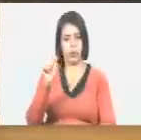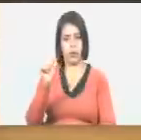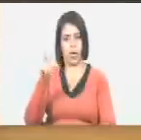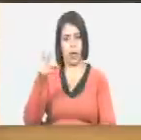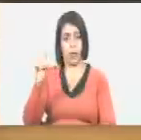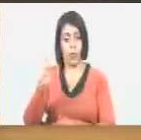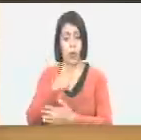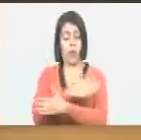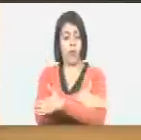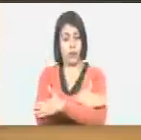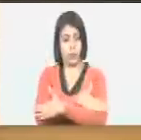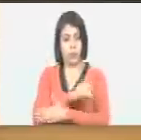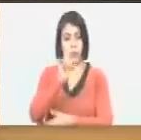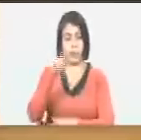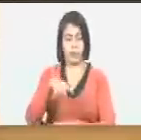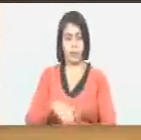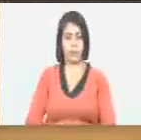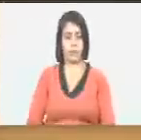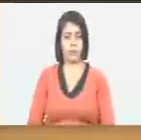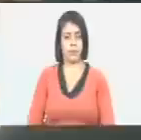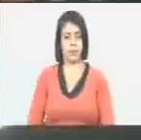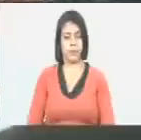Y felicitamos también